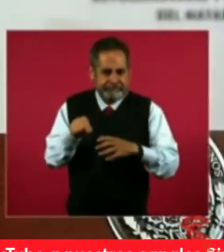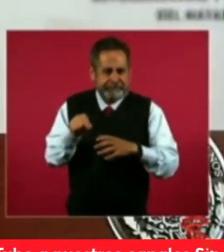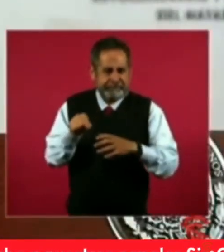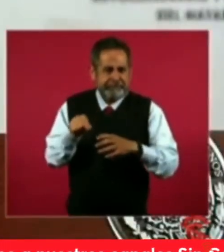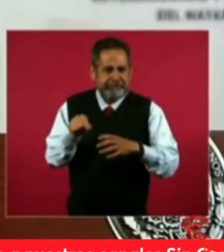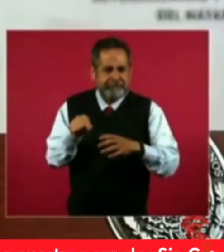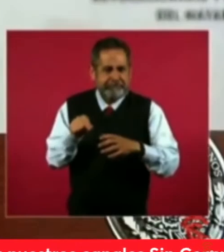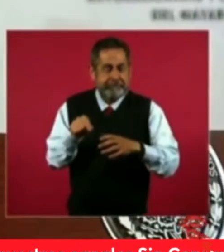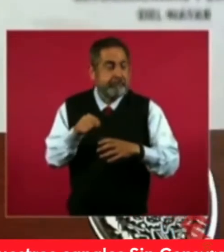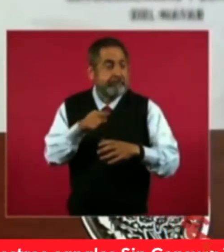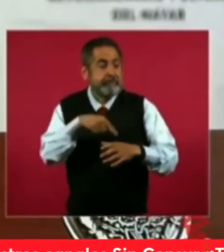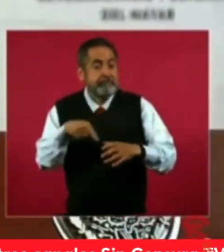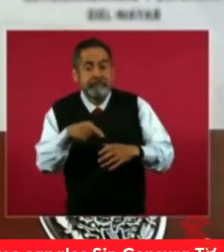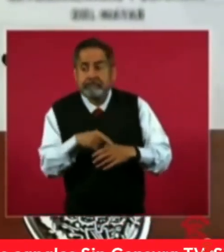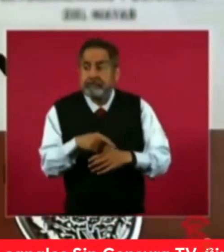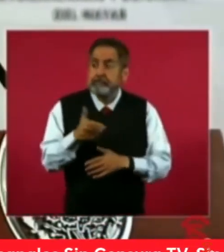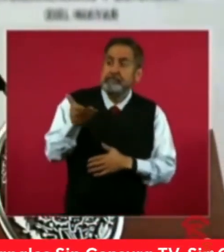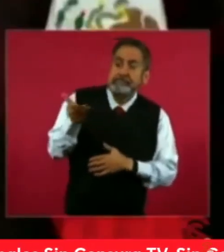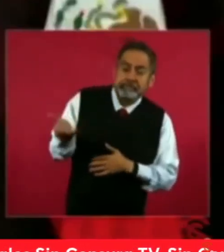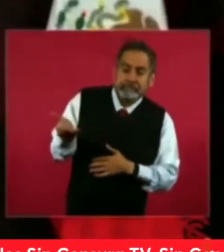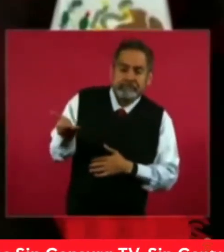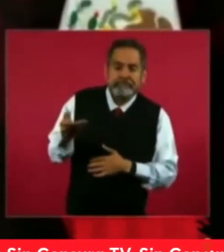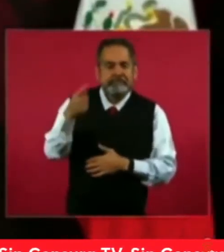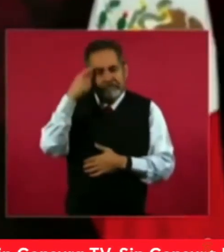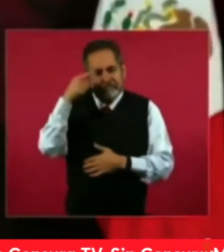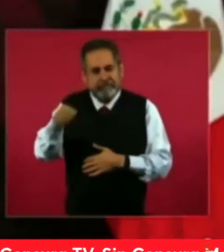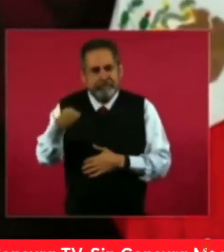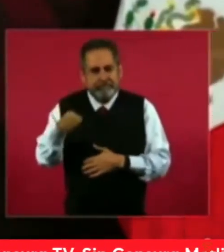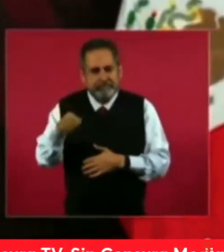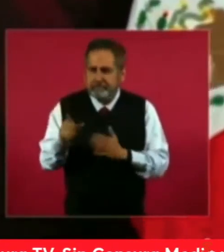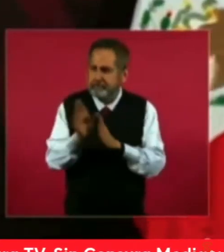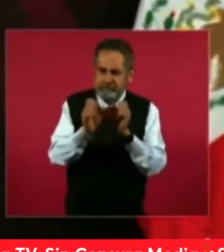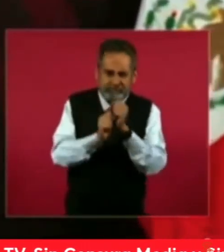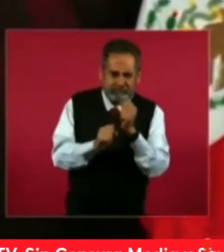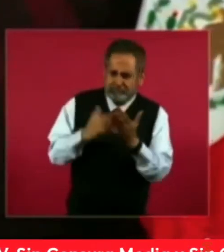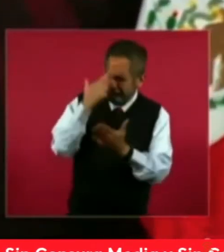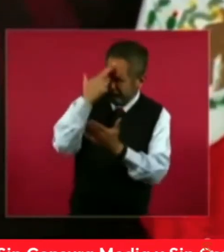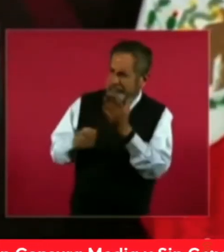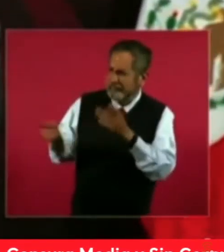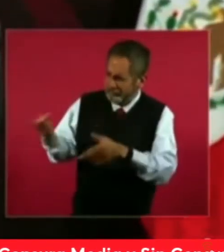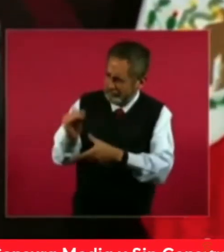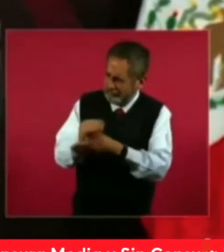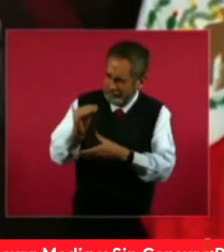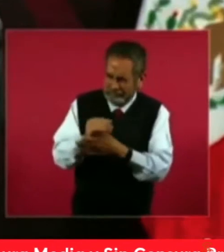esté pidiendo que se viole la Constitución.